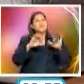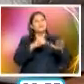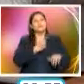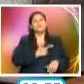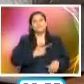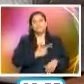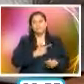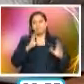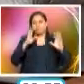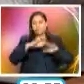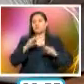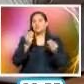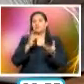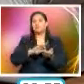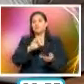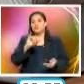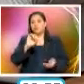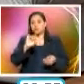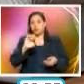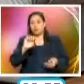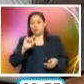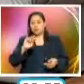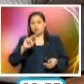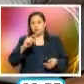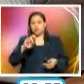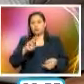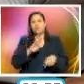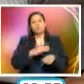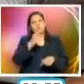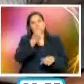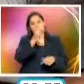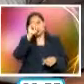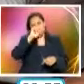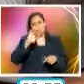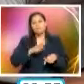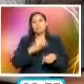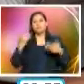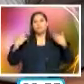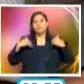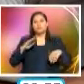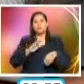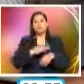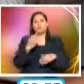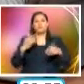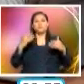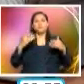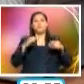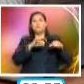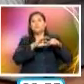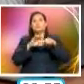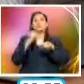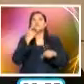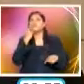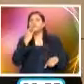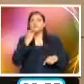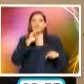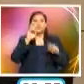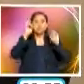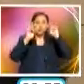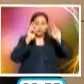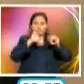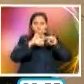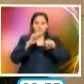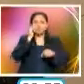Qué bueno, pues muchas gracias José Springer por esta recomendación, por este paseo y por este recorrido, por esta visita guiada,